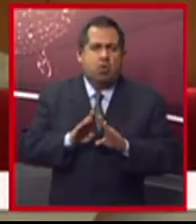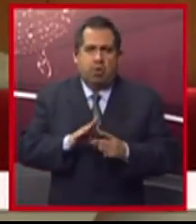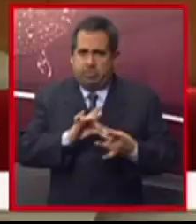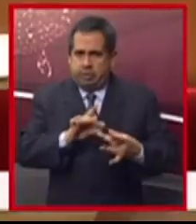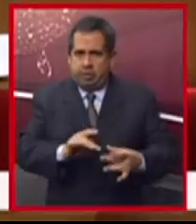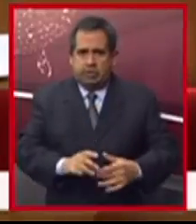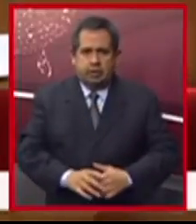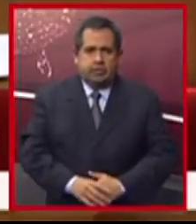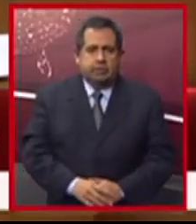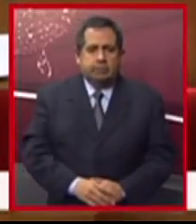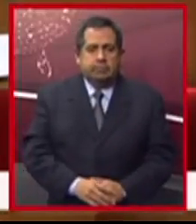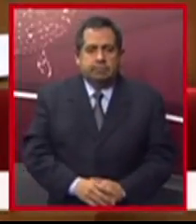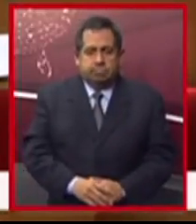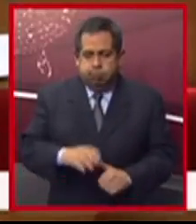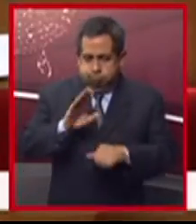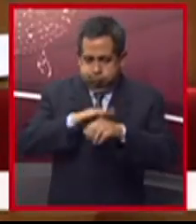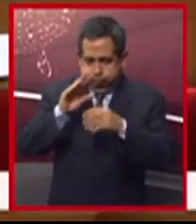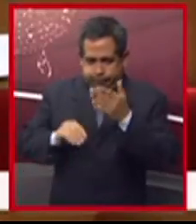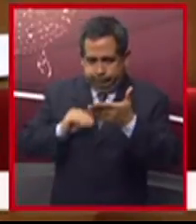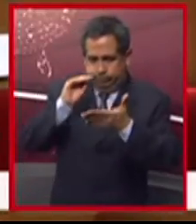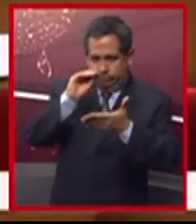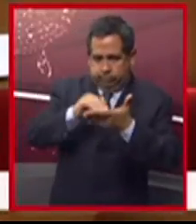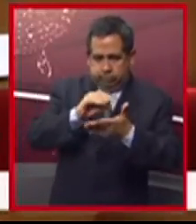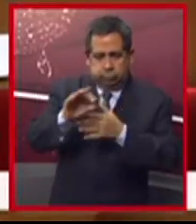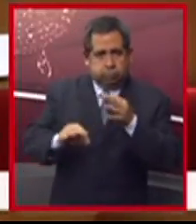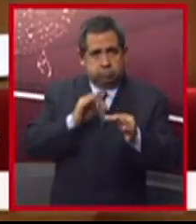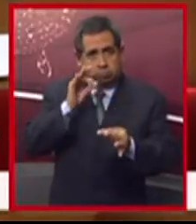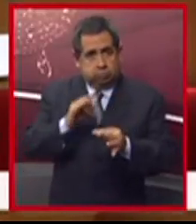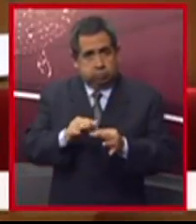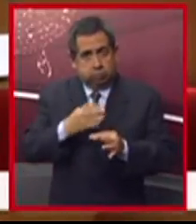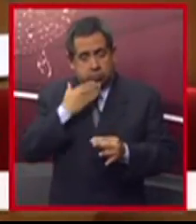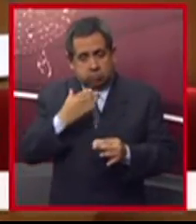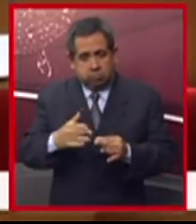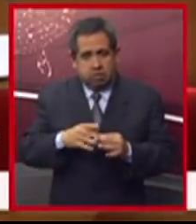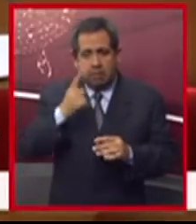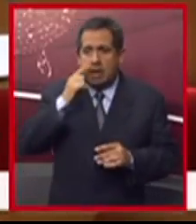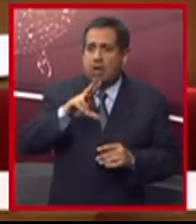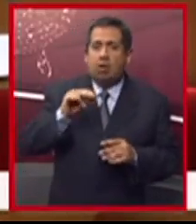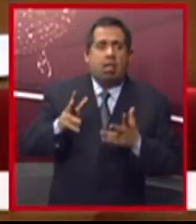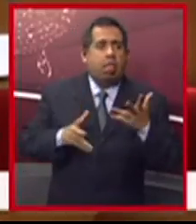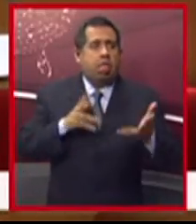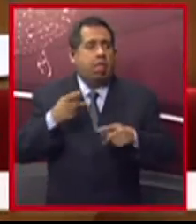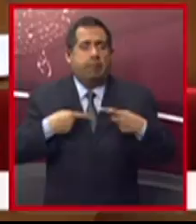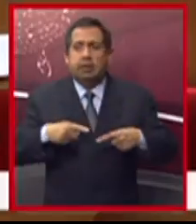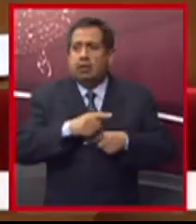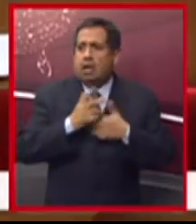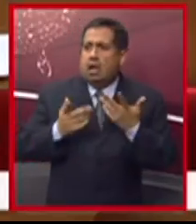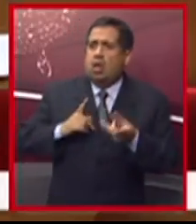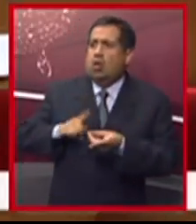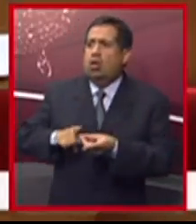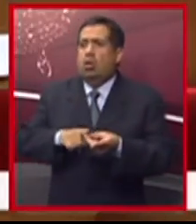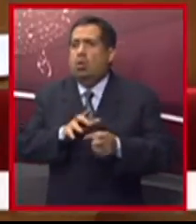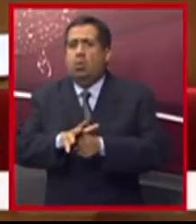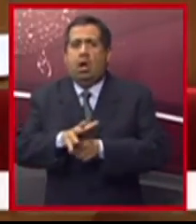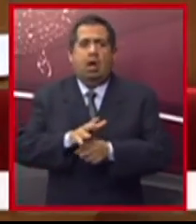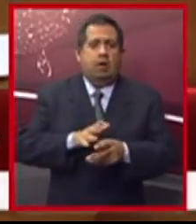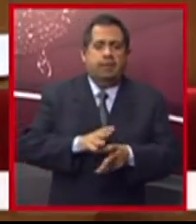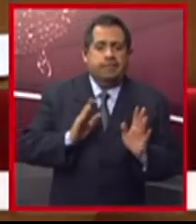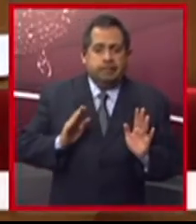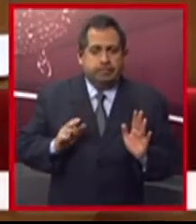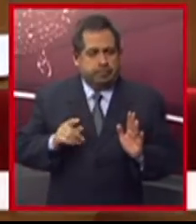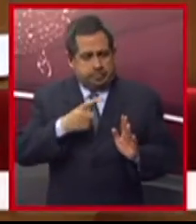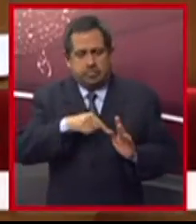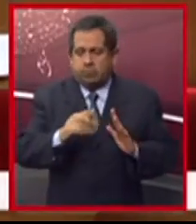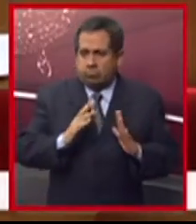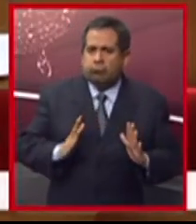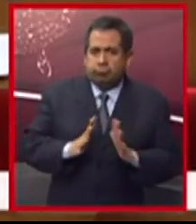Para armonizarla y ponerla al día, erradicando los riesgos de dejar en la indefensión a los ciudadanos que, pudiendo participar de la